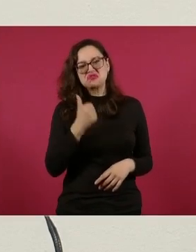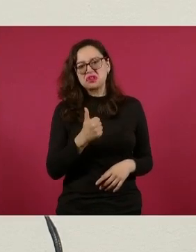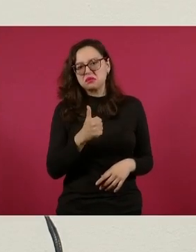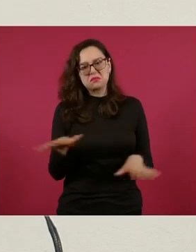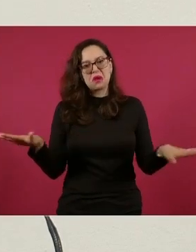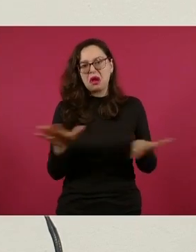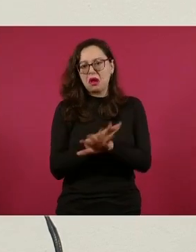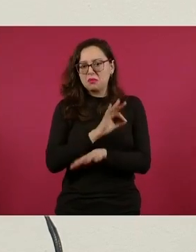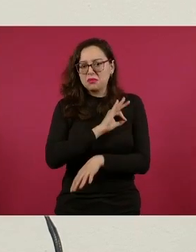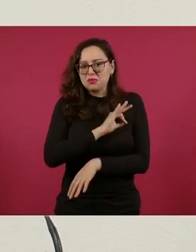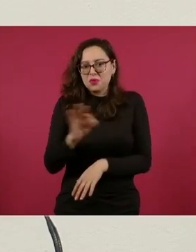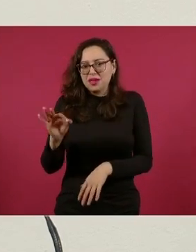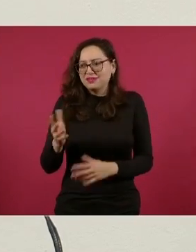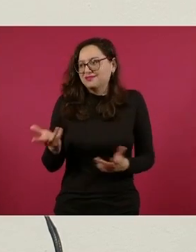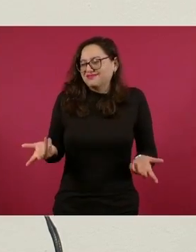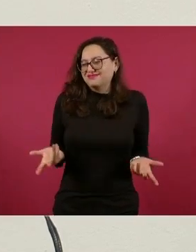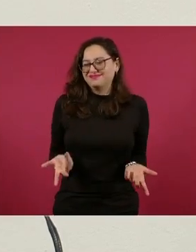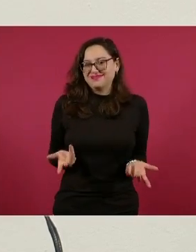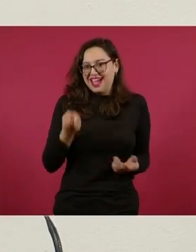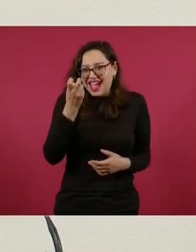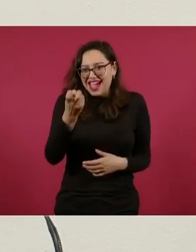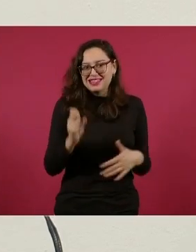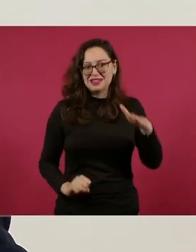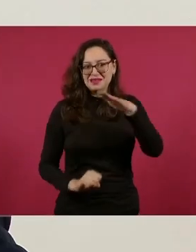Ese es el sustento de la democracia.